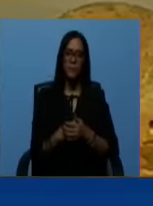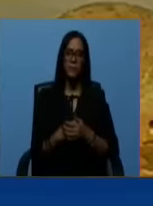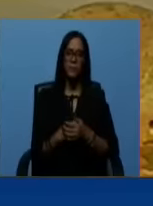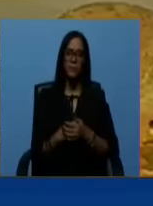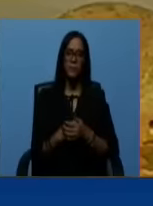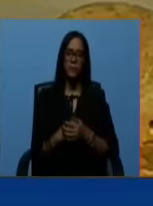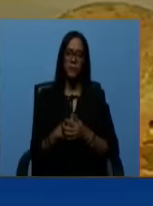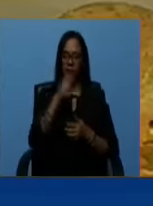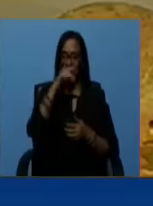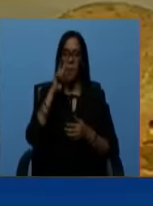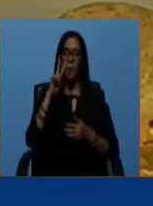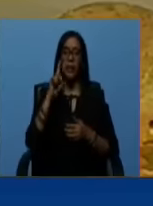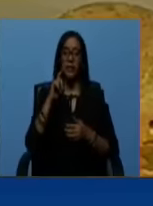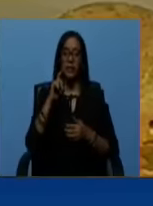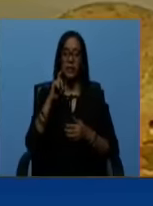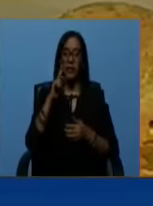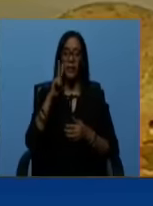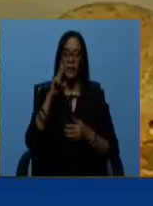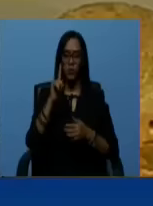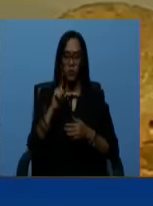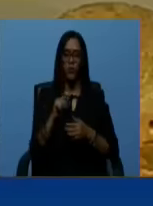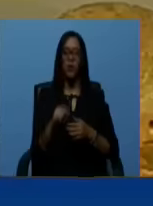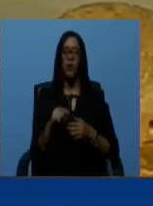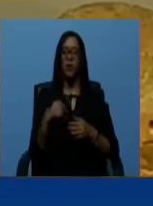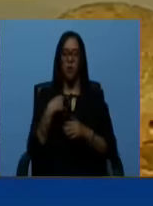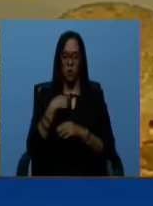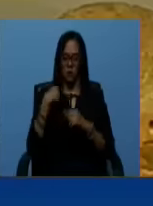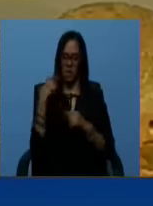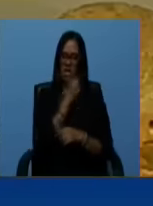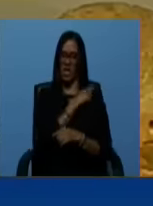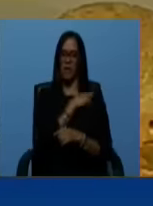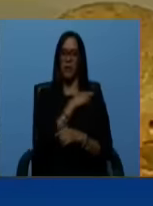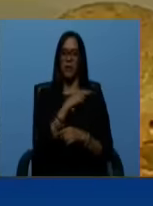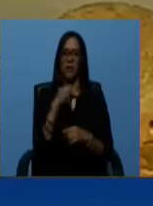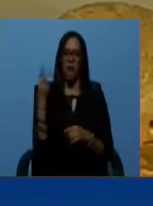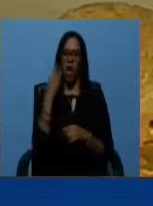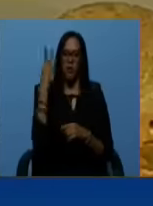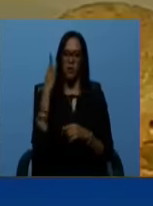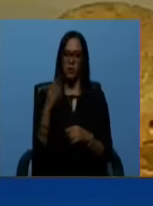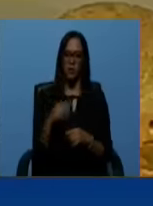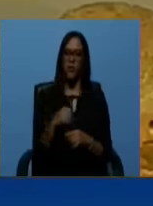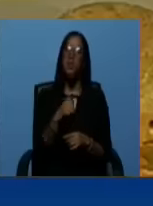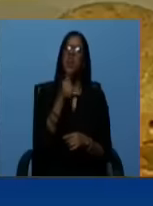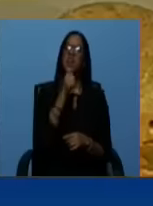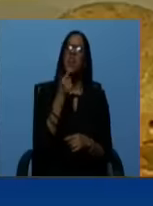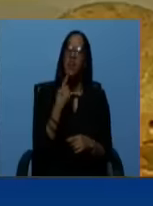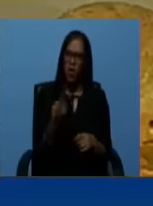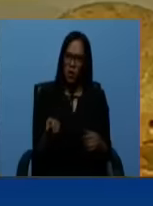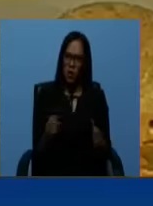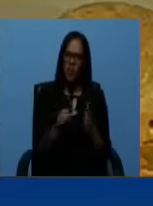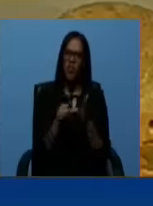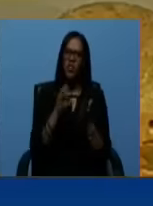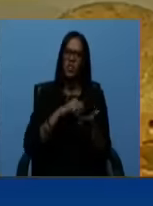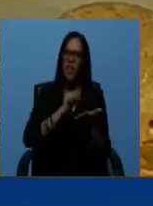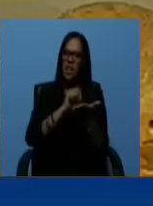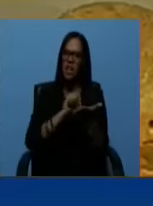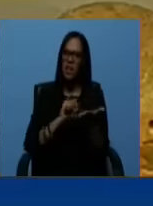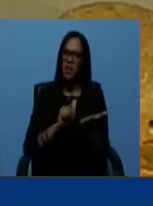En el siglo XX, XXI, los que mandan, Washington. Pero ¿quién dijo? ¿Dónde está escrito eso?